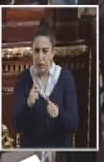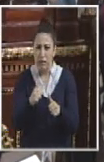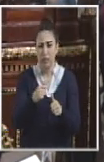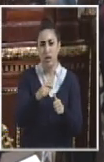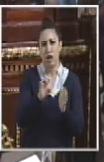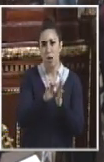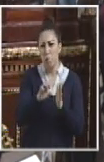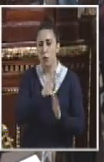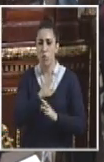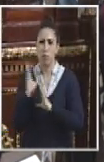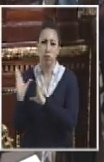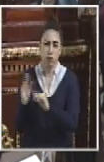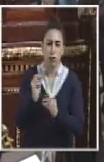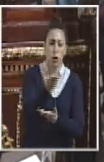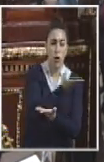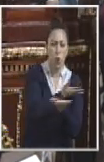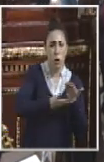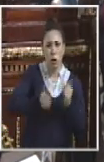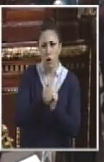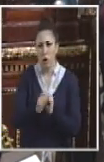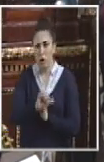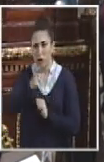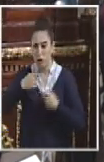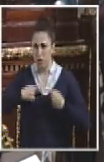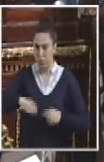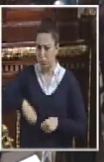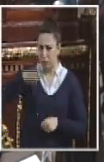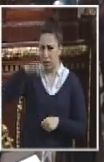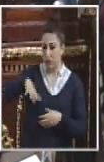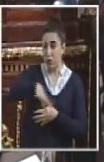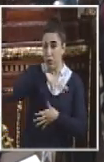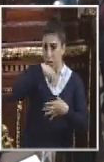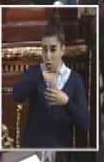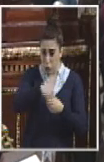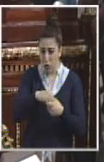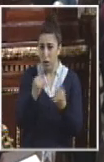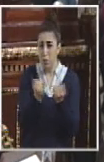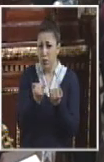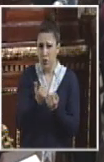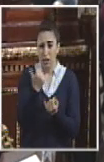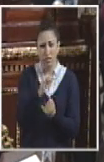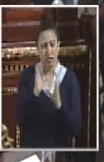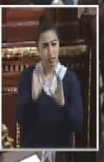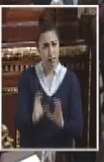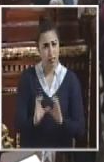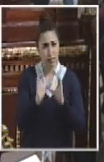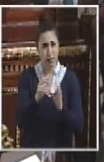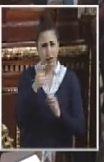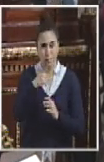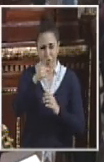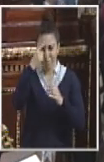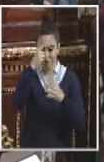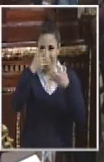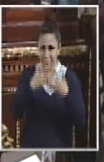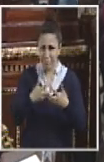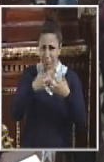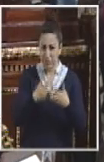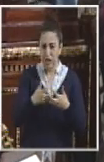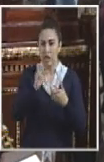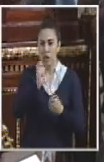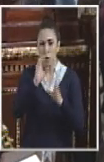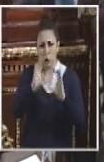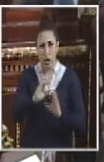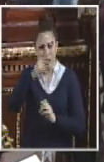cultura, convivencia e inclusión a fin de promover su desarrollo físico, intelectual, pero sobre todo anímico y